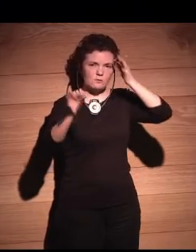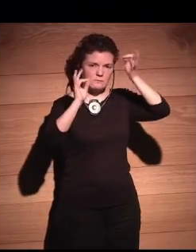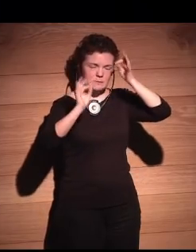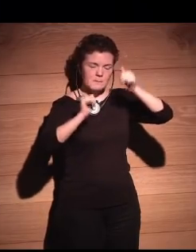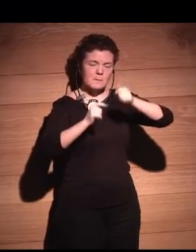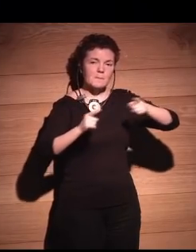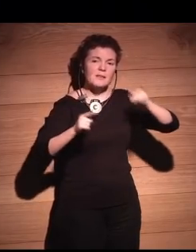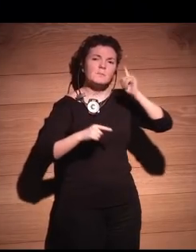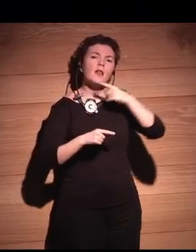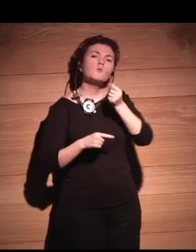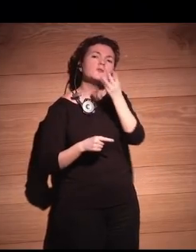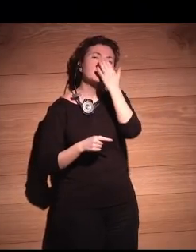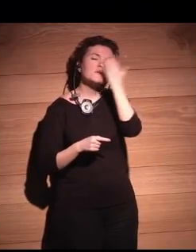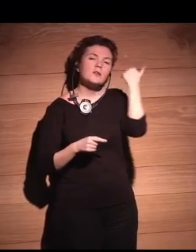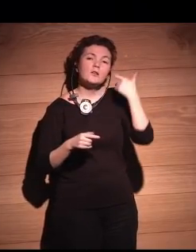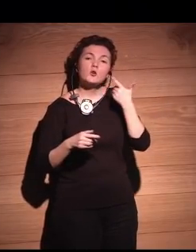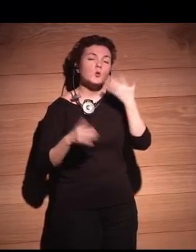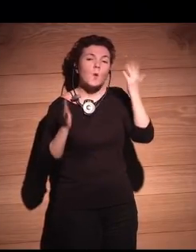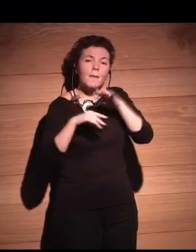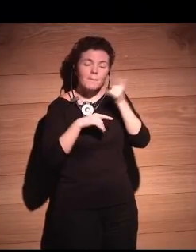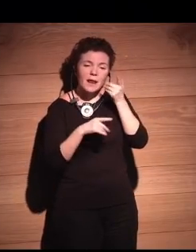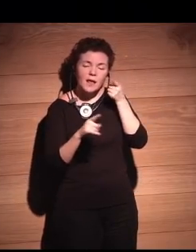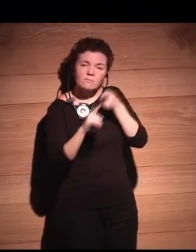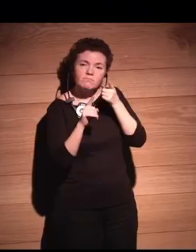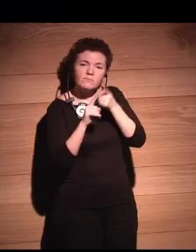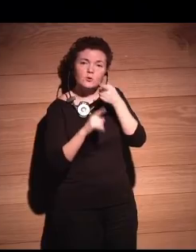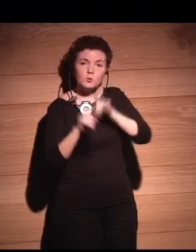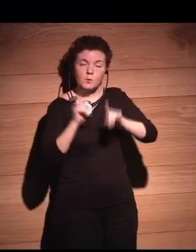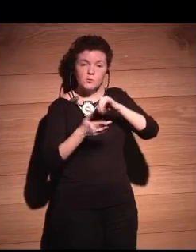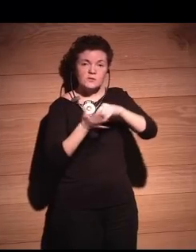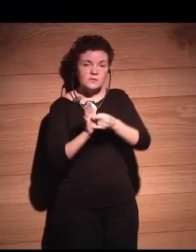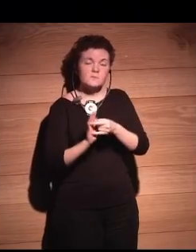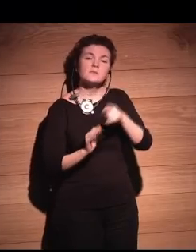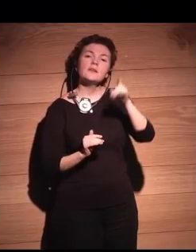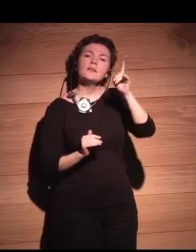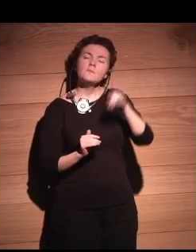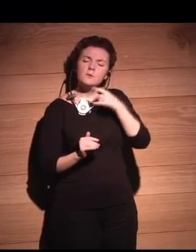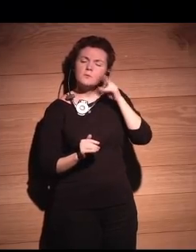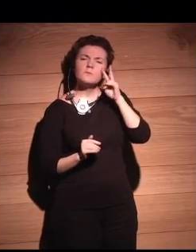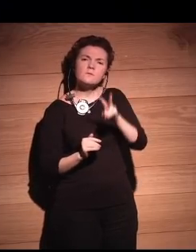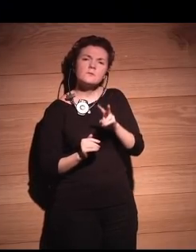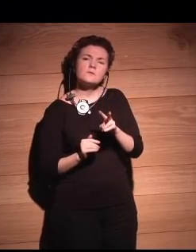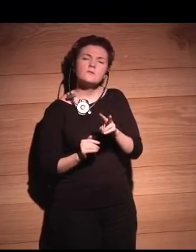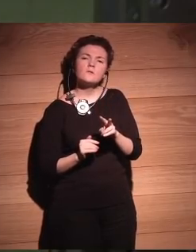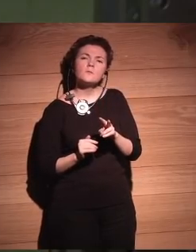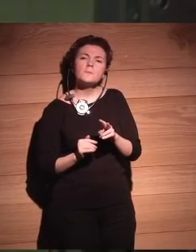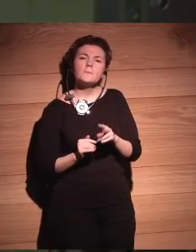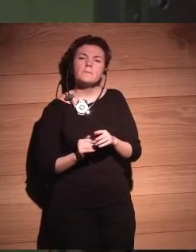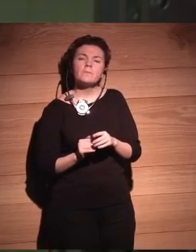Y algunos permisos, por ejemplo, no existían para poder tratar este tipo de problemas con estos sistemas. Y también hemos visto que